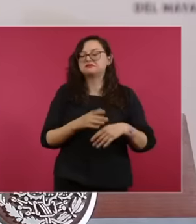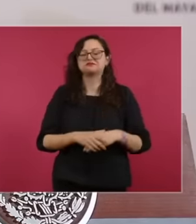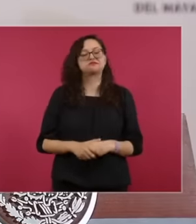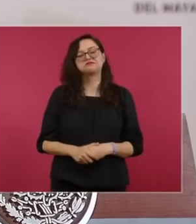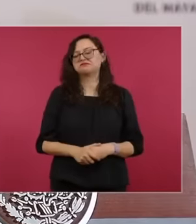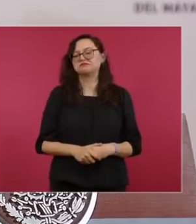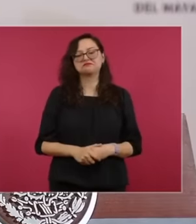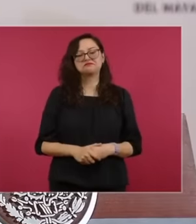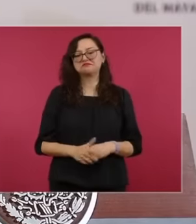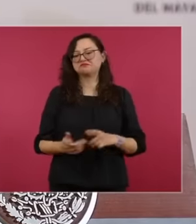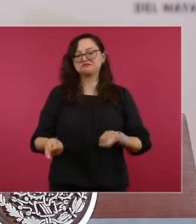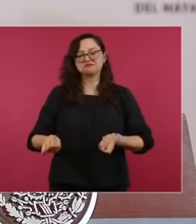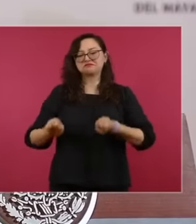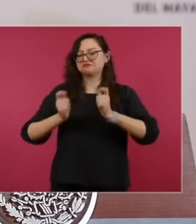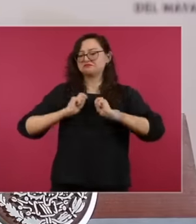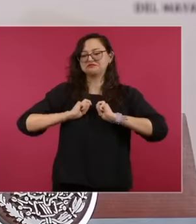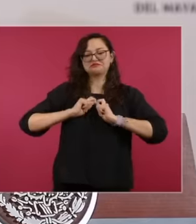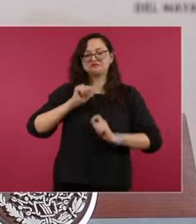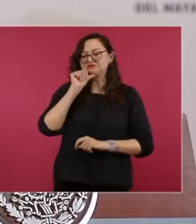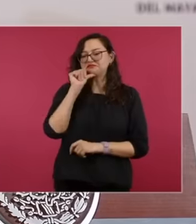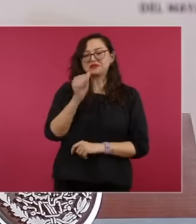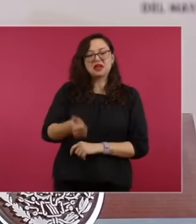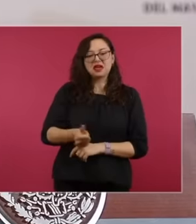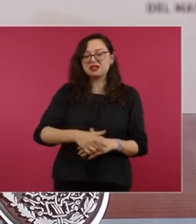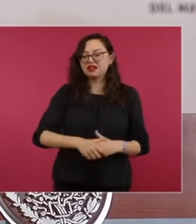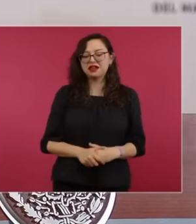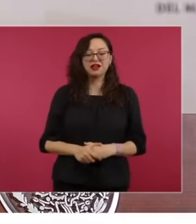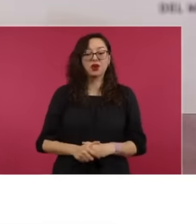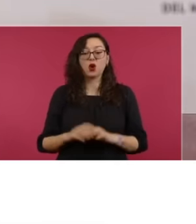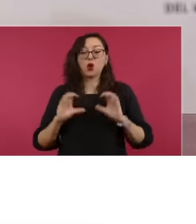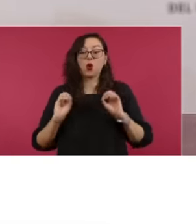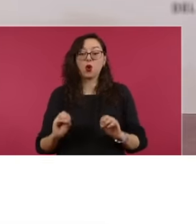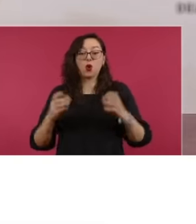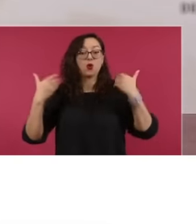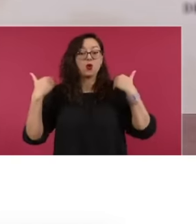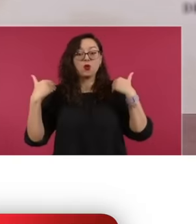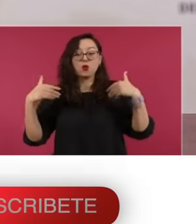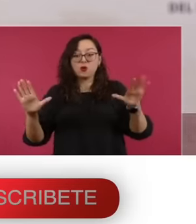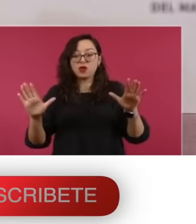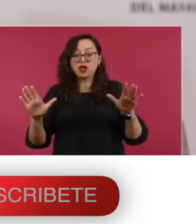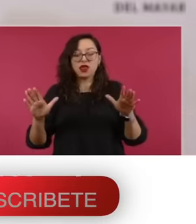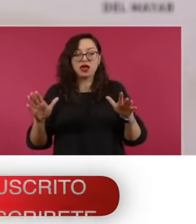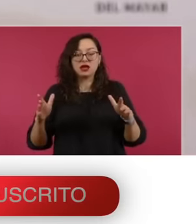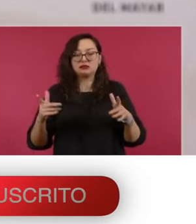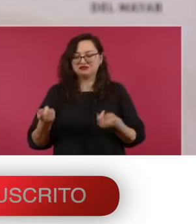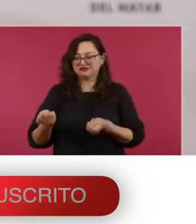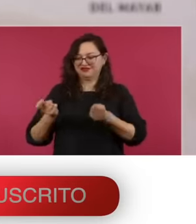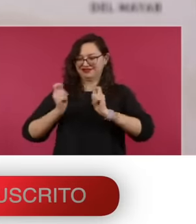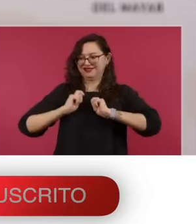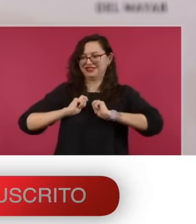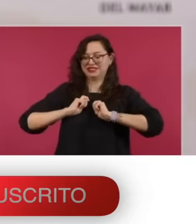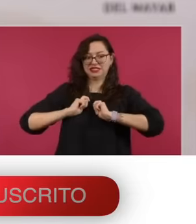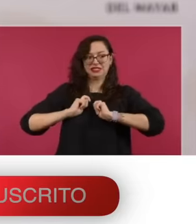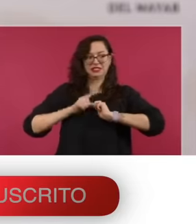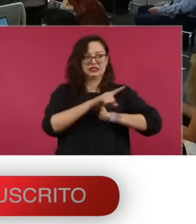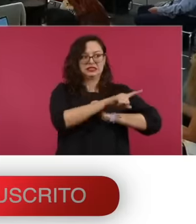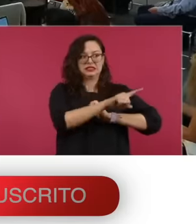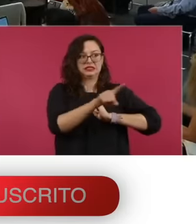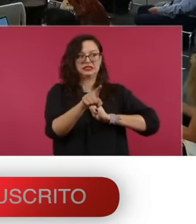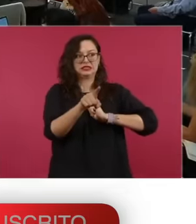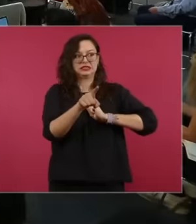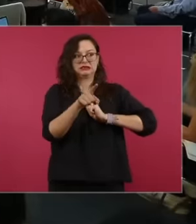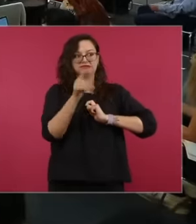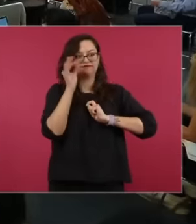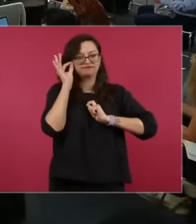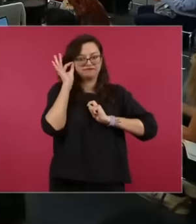Ni hubiésemos llegado, o si hubiésemos llegado, estaríamos de súbditos, de vasallos,